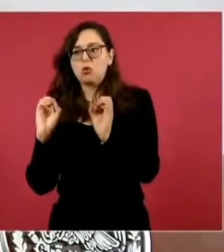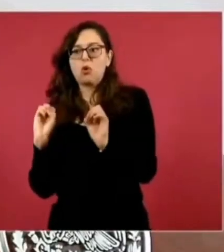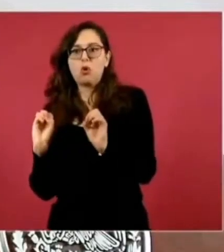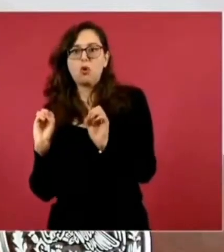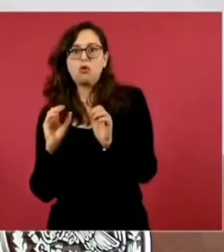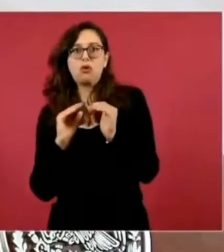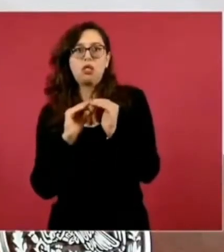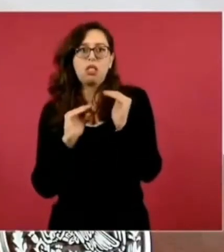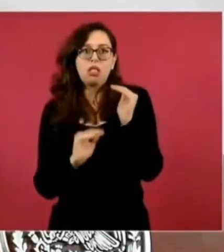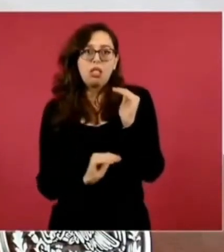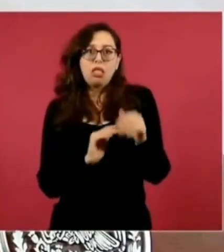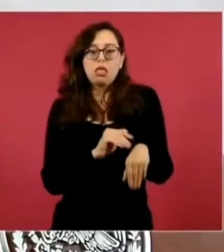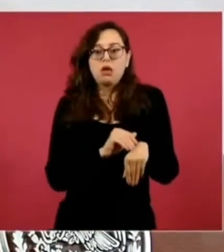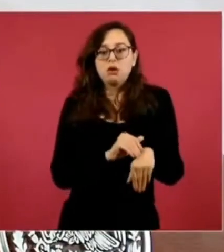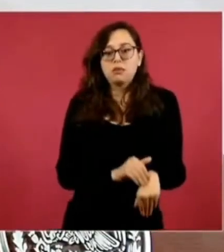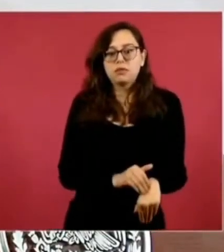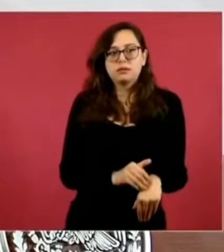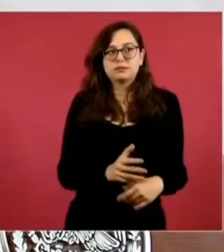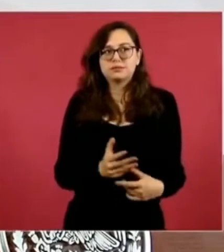O sea, no podemos